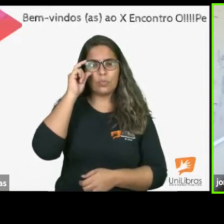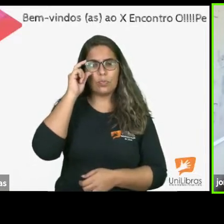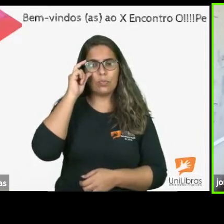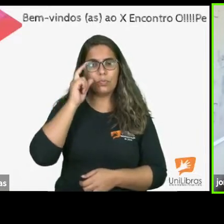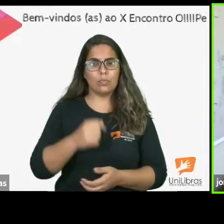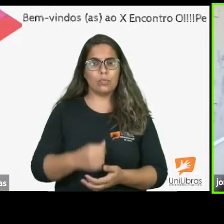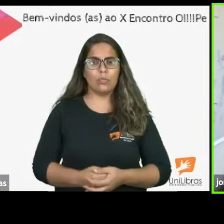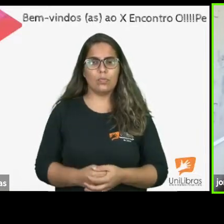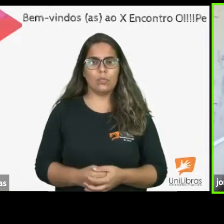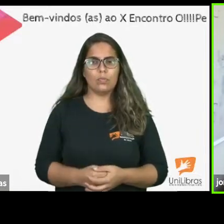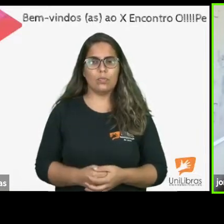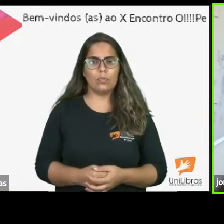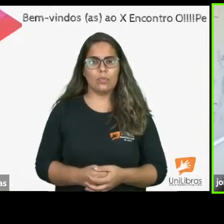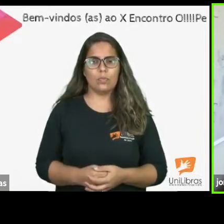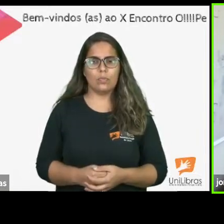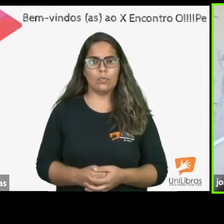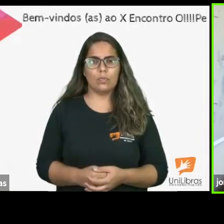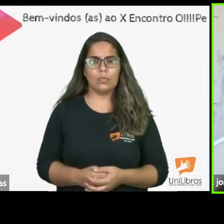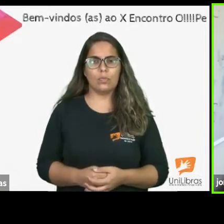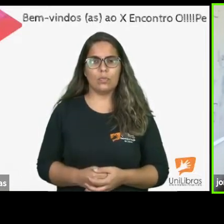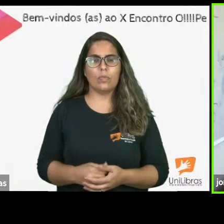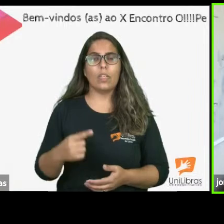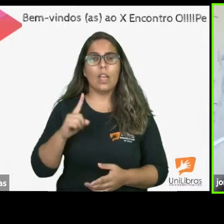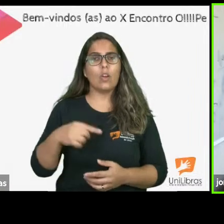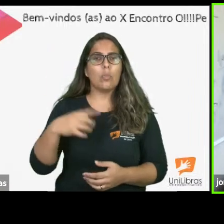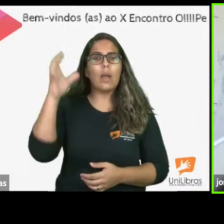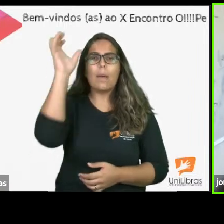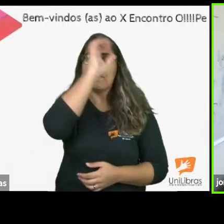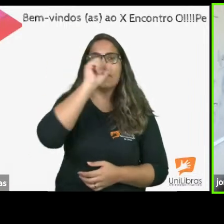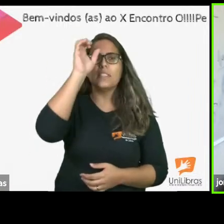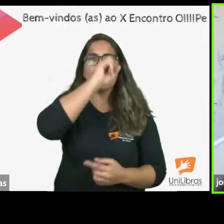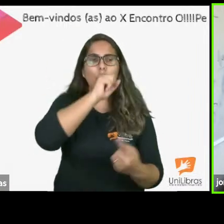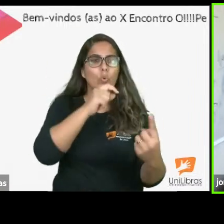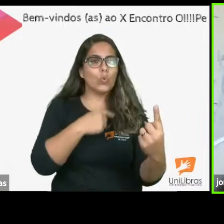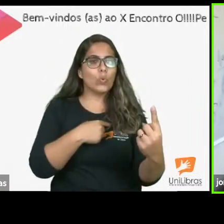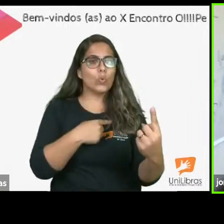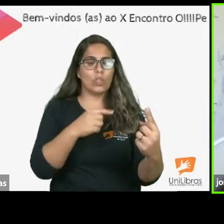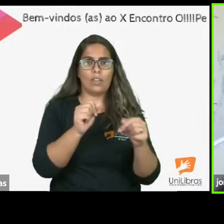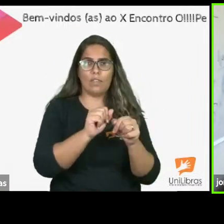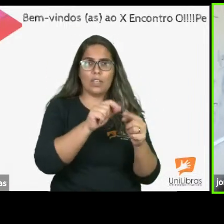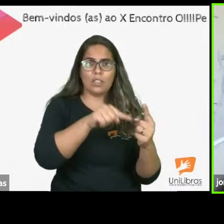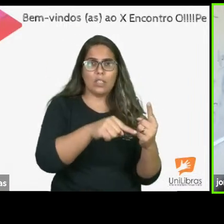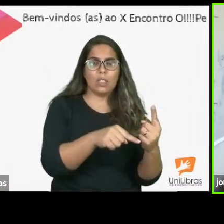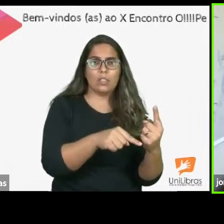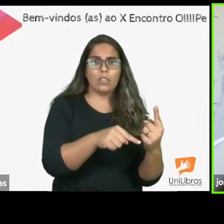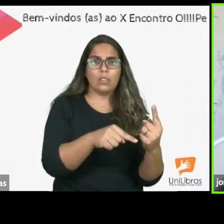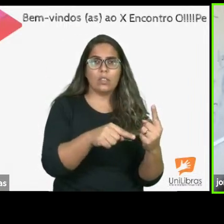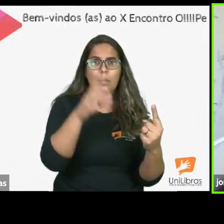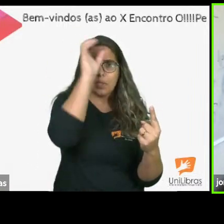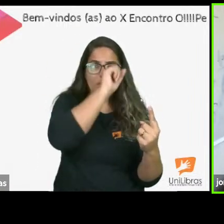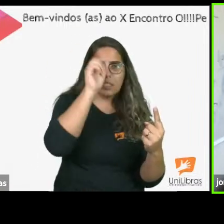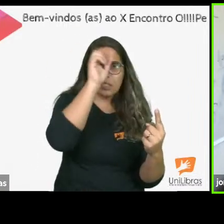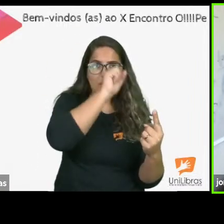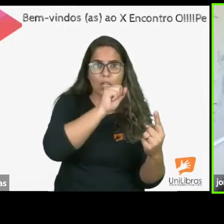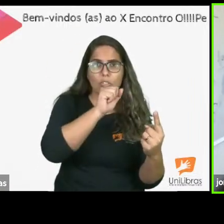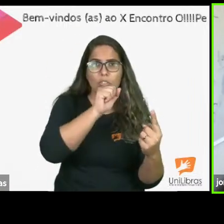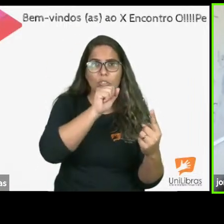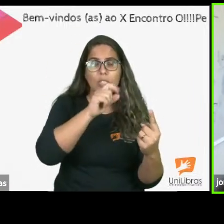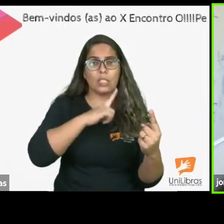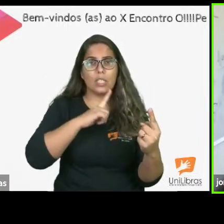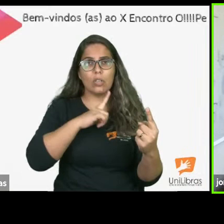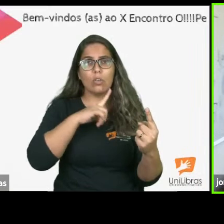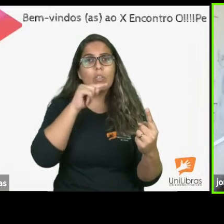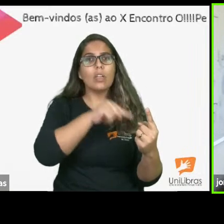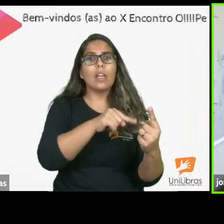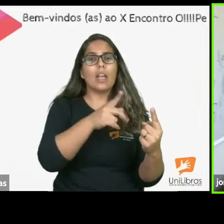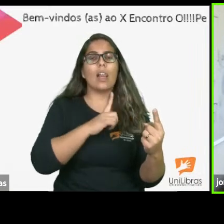Si uno quiere verlo así, lo verá como aprendizaje. Y cuando uno quiere realizar un aprendizaje o distinguir un aprendizaje, va a distinguir